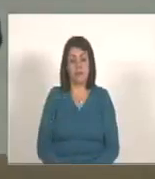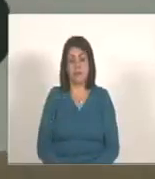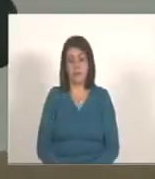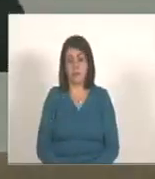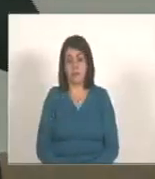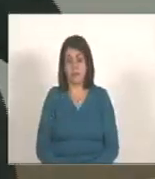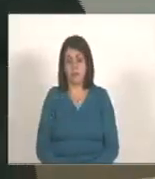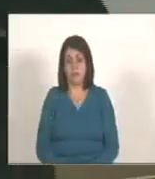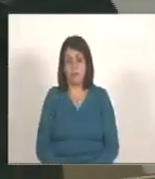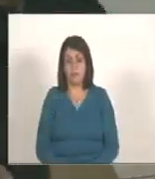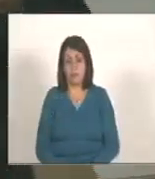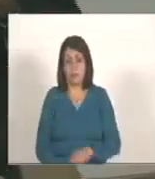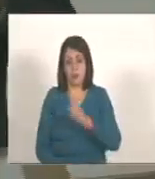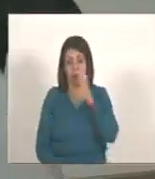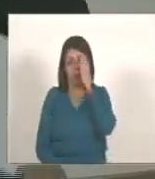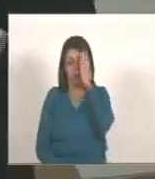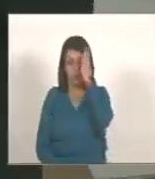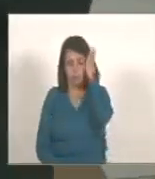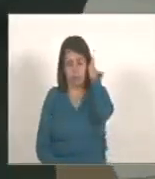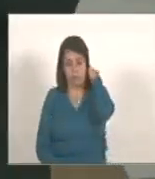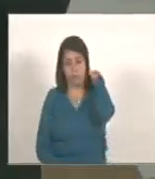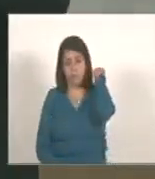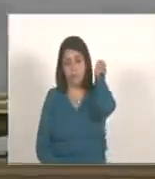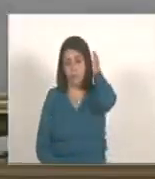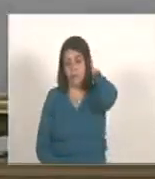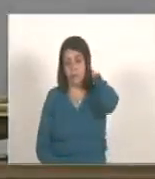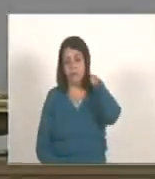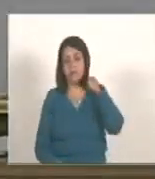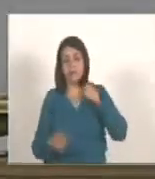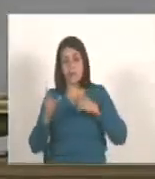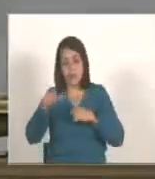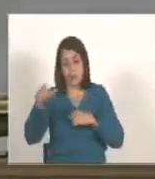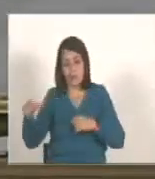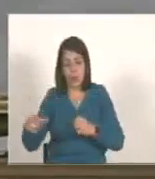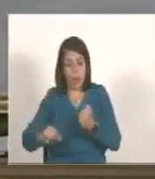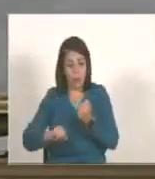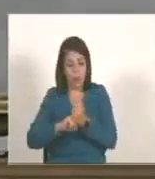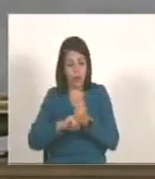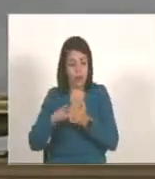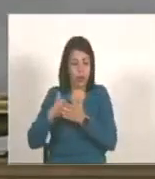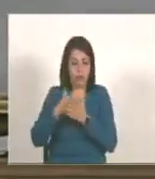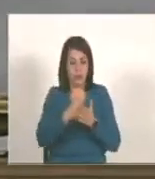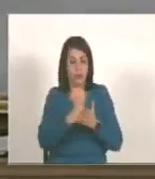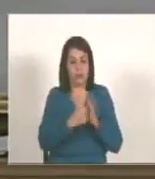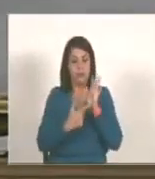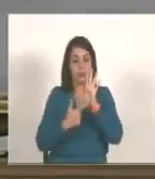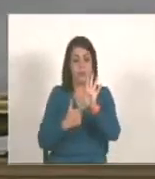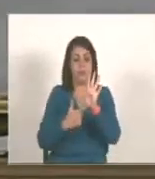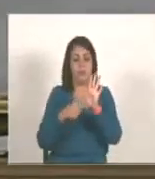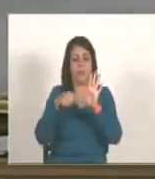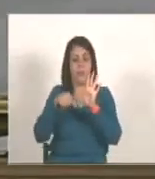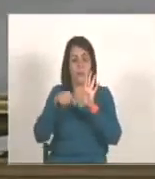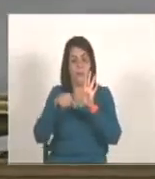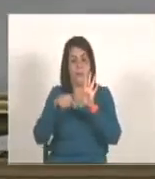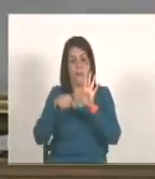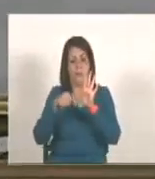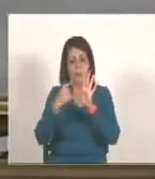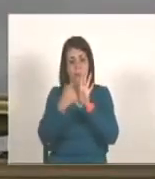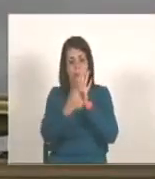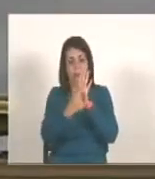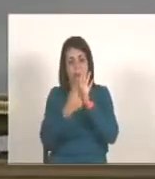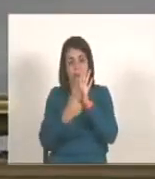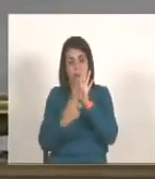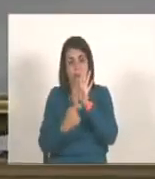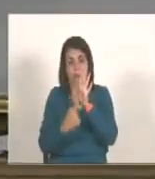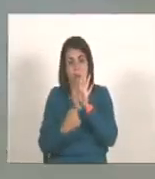Pero el amo que les da de comer publica este adefesio,